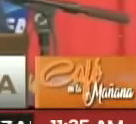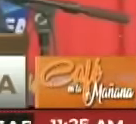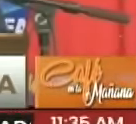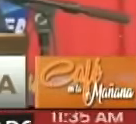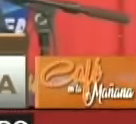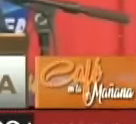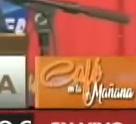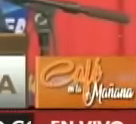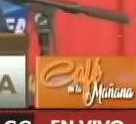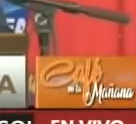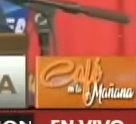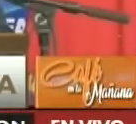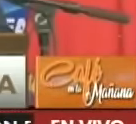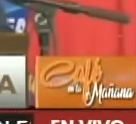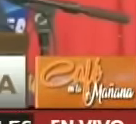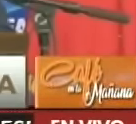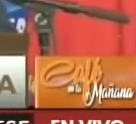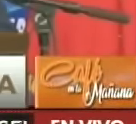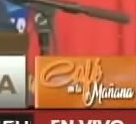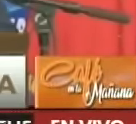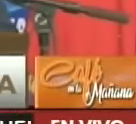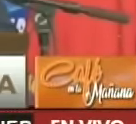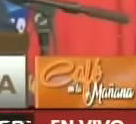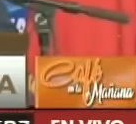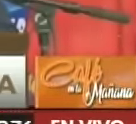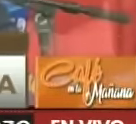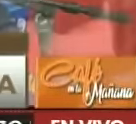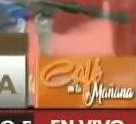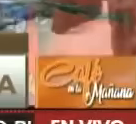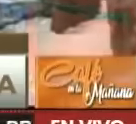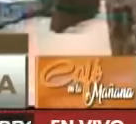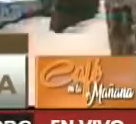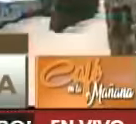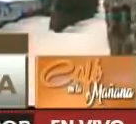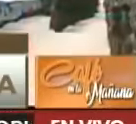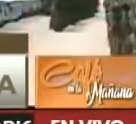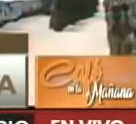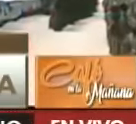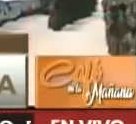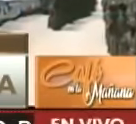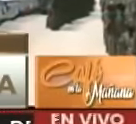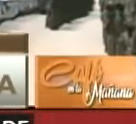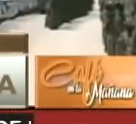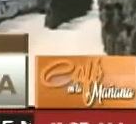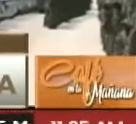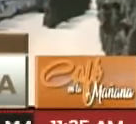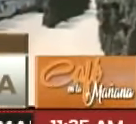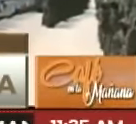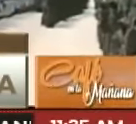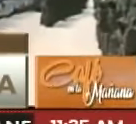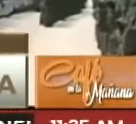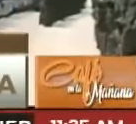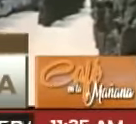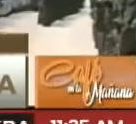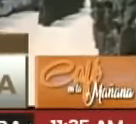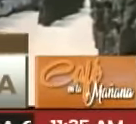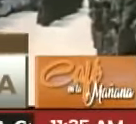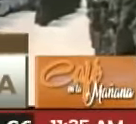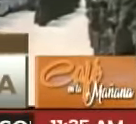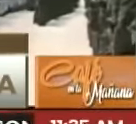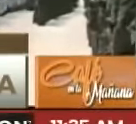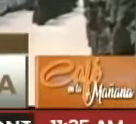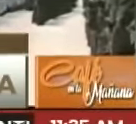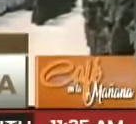la agresión verbal, ha buscado la vía de la amenaza para extorsionar,